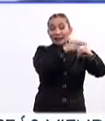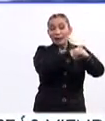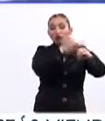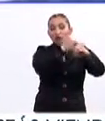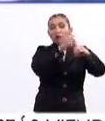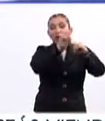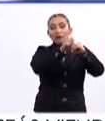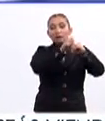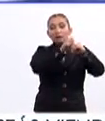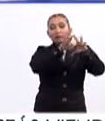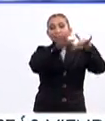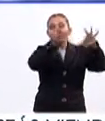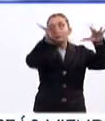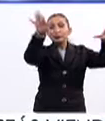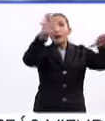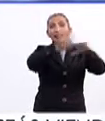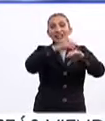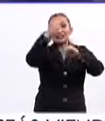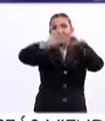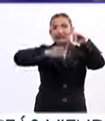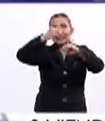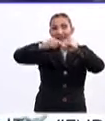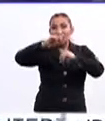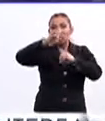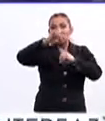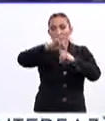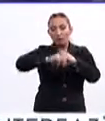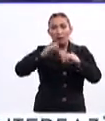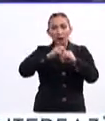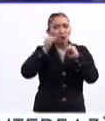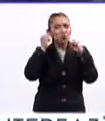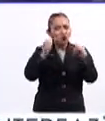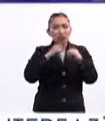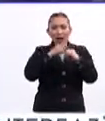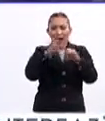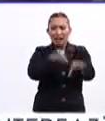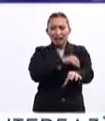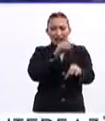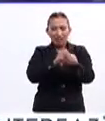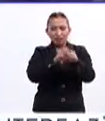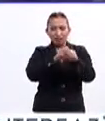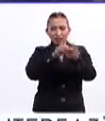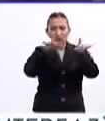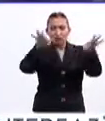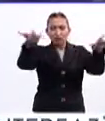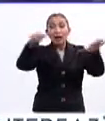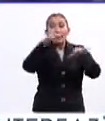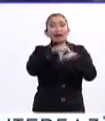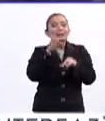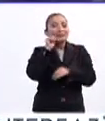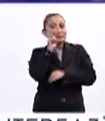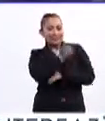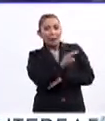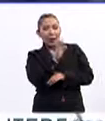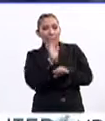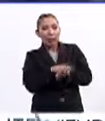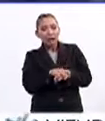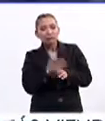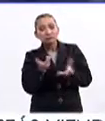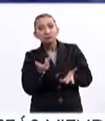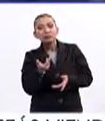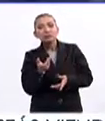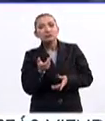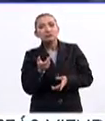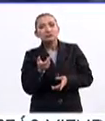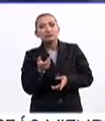proceso provoca la liberación de más neutrones. Pero libera una gran cantidad de energía, que se manifiesta